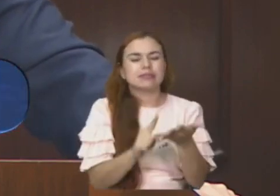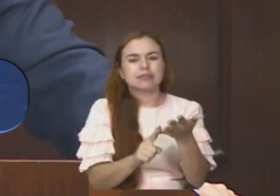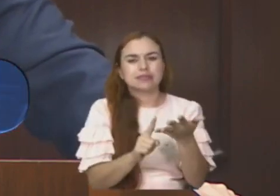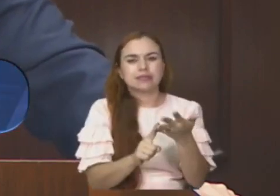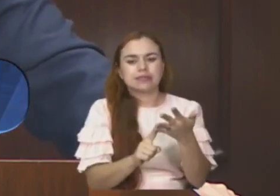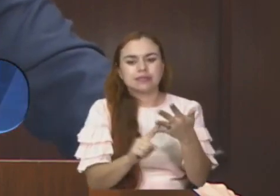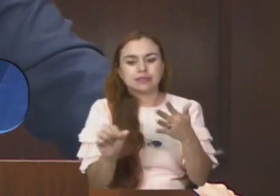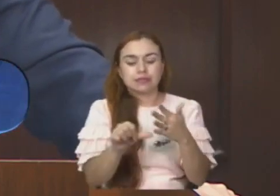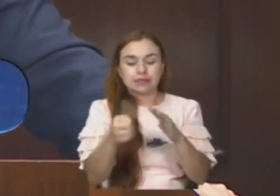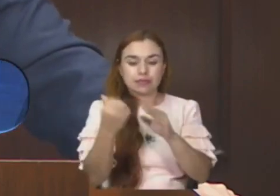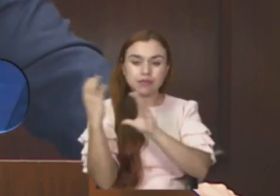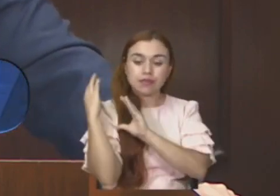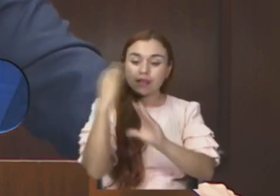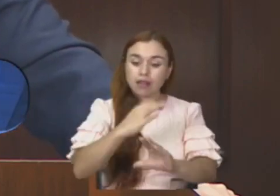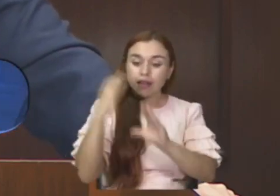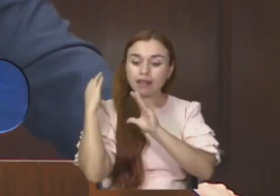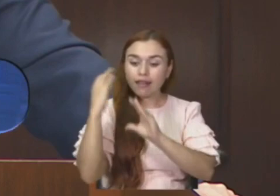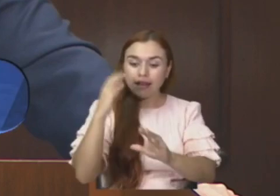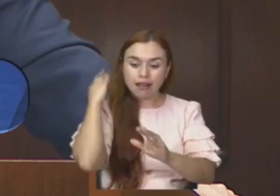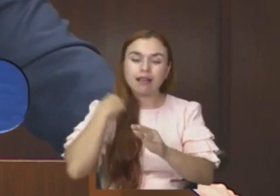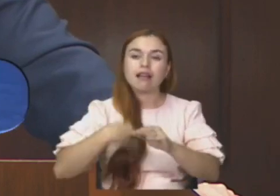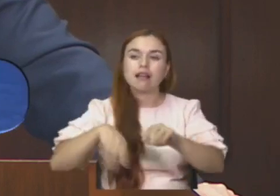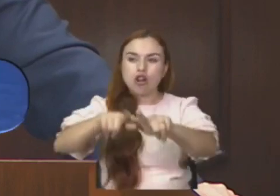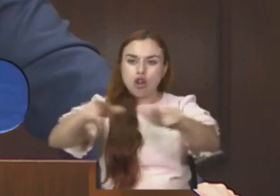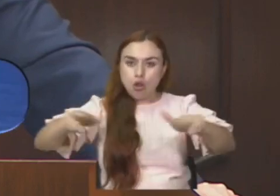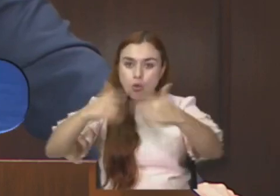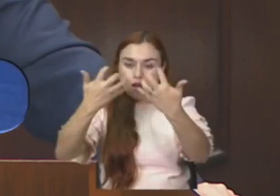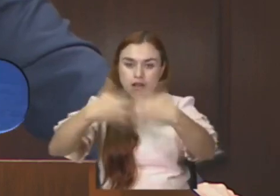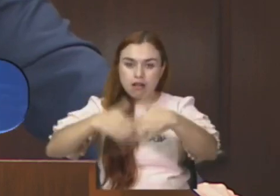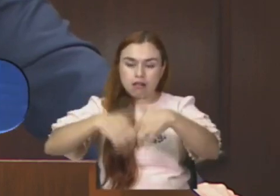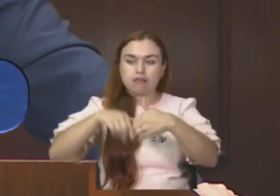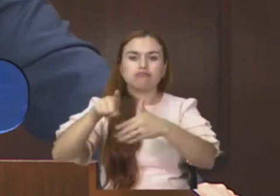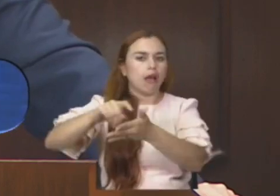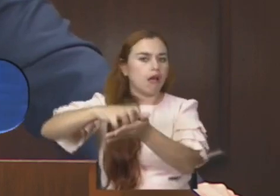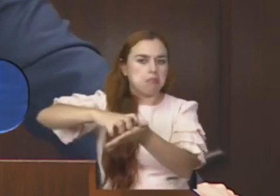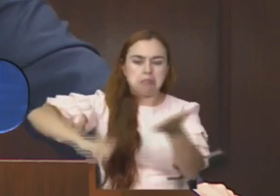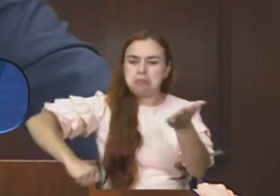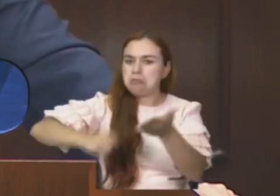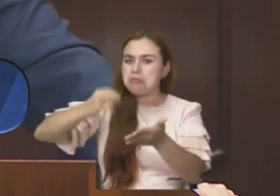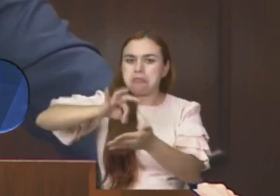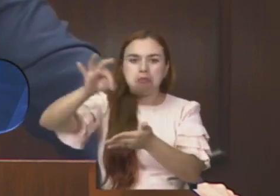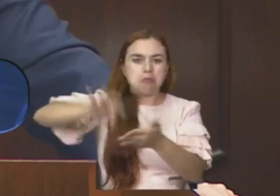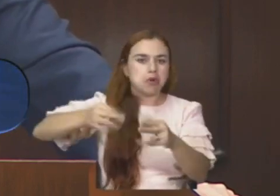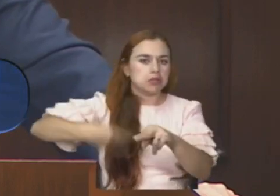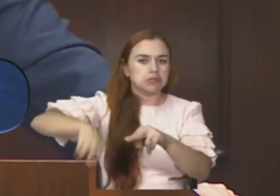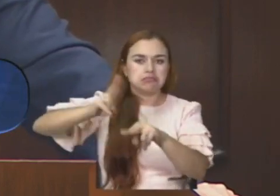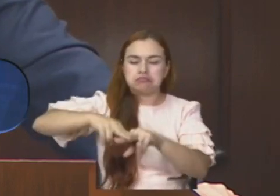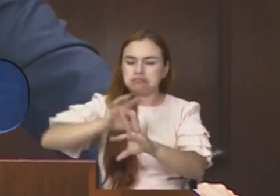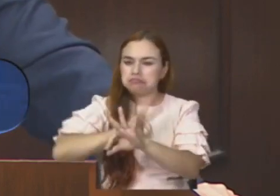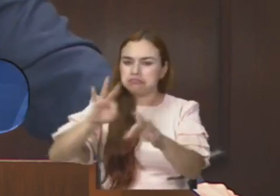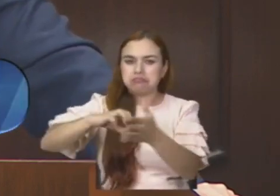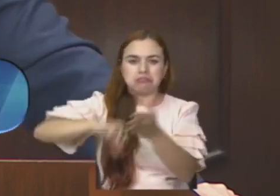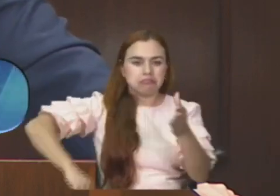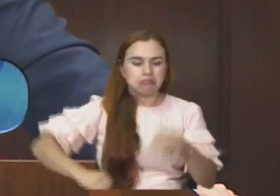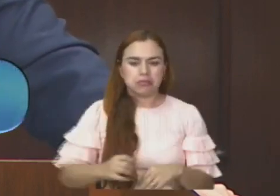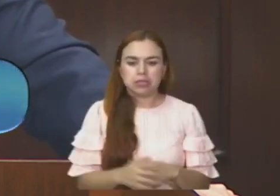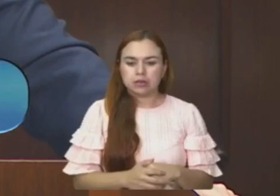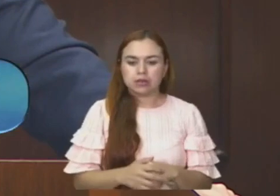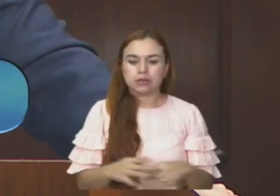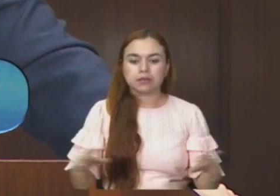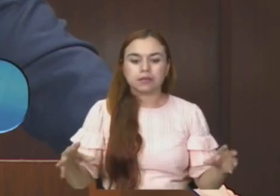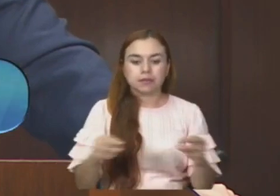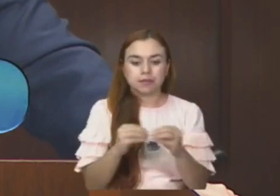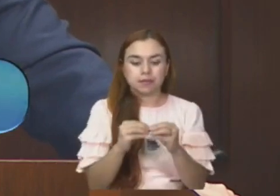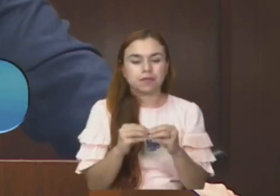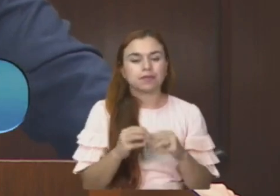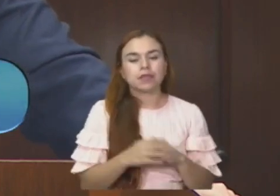carga aplicable al puerto de la empresa, exoneración de los impuestos sobre las utilidades no distribuidas de la empresa y sus